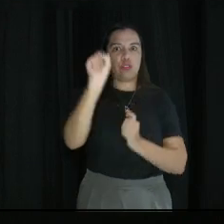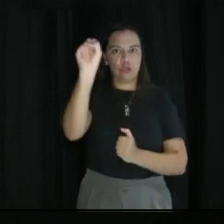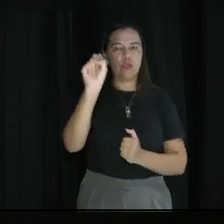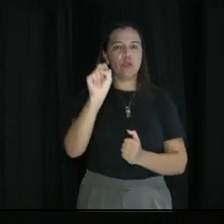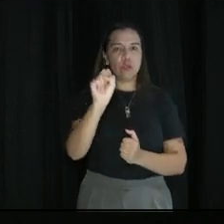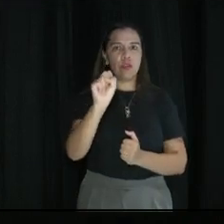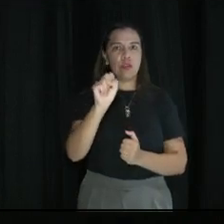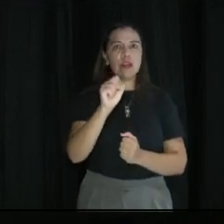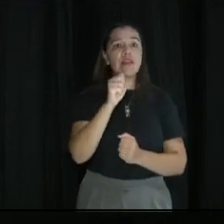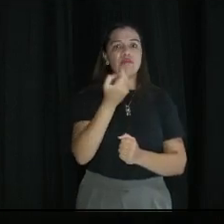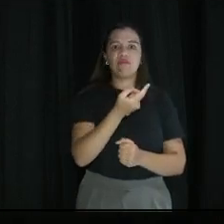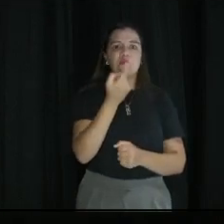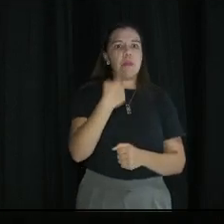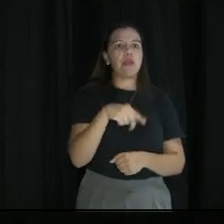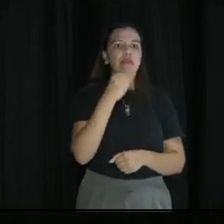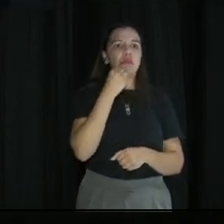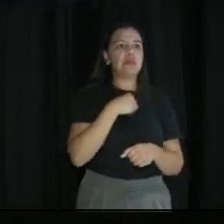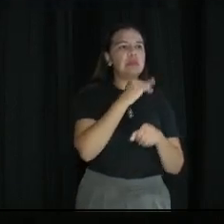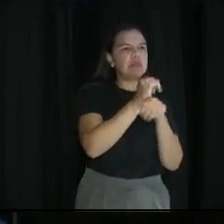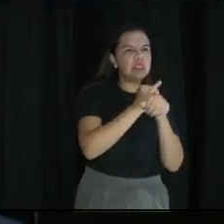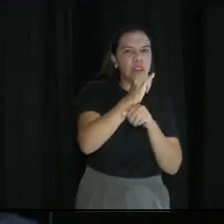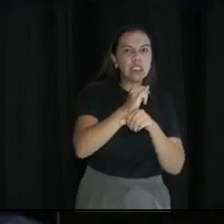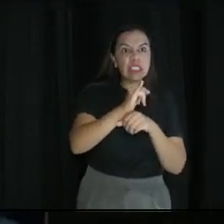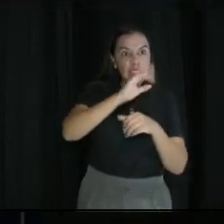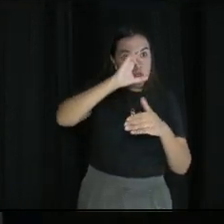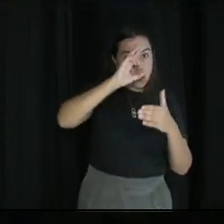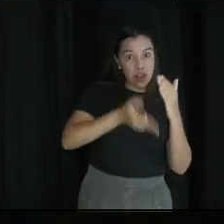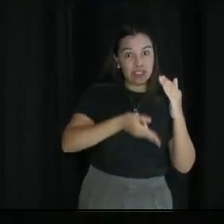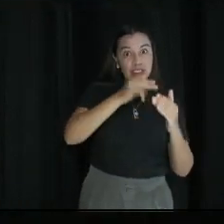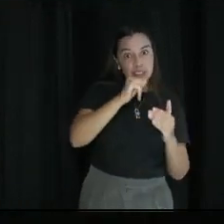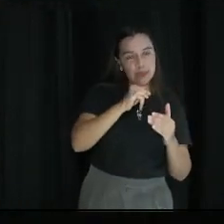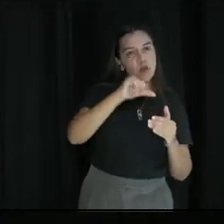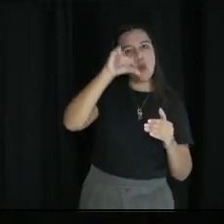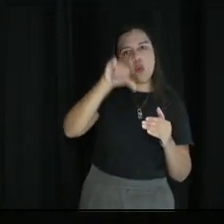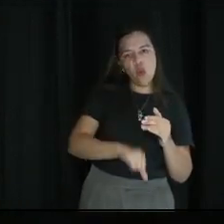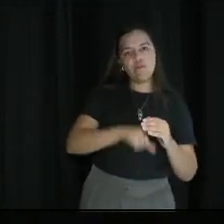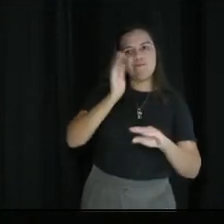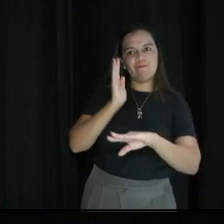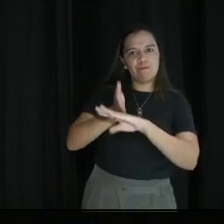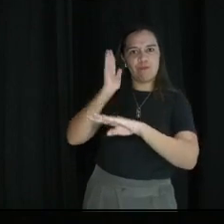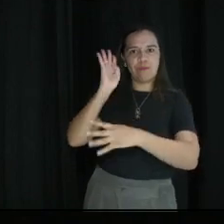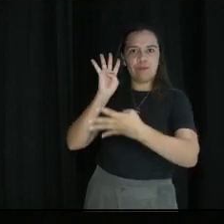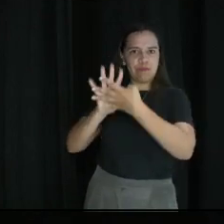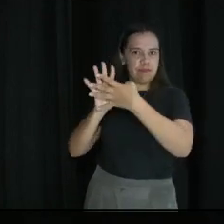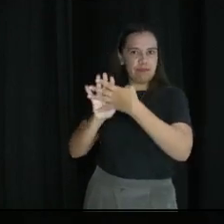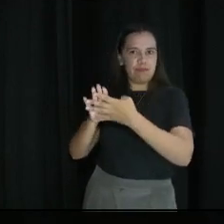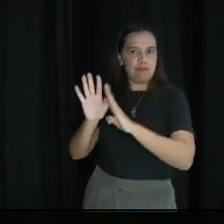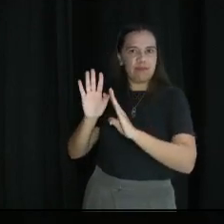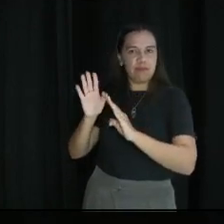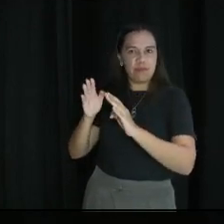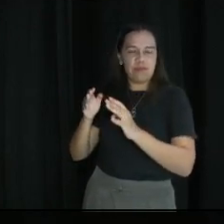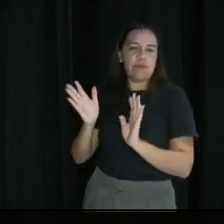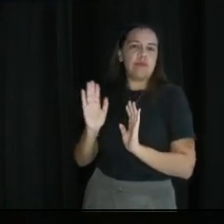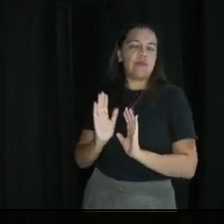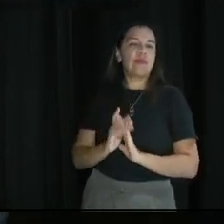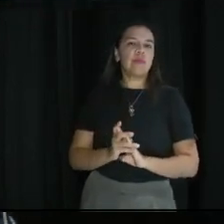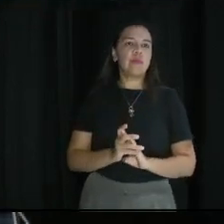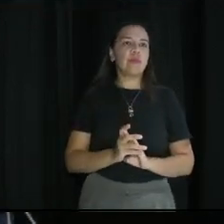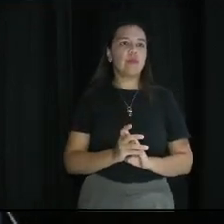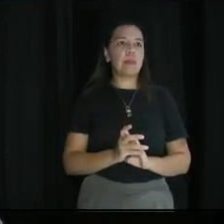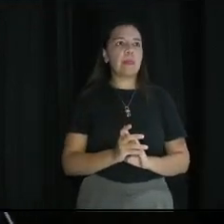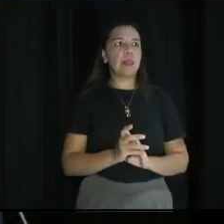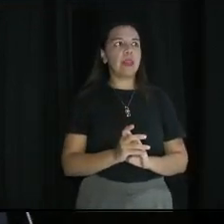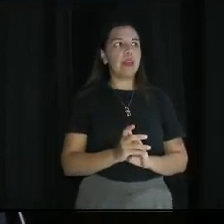a investigar y perseguir delitos y en su momento poder ejercitar acción penal ante el órgano jurisdiccional correspondiente. Para